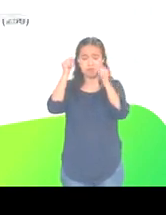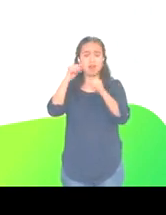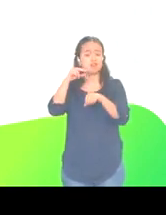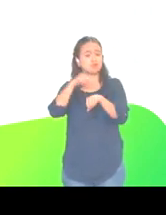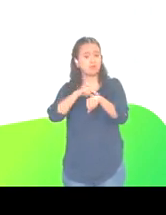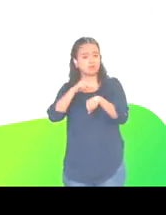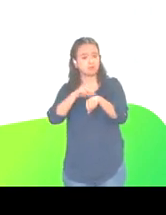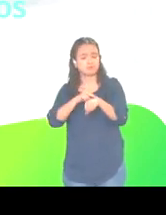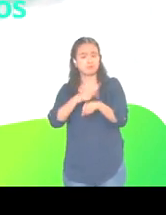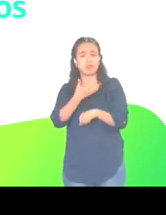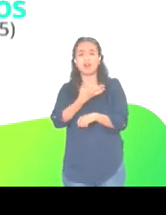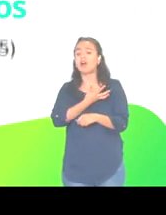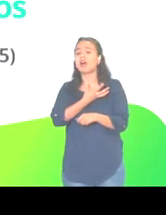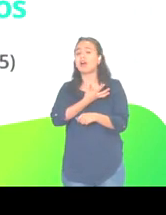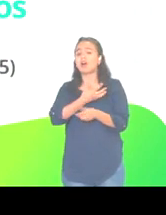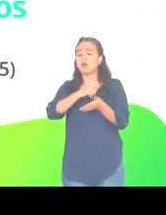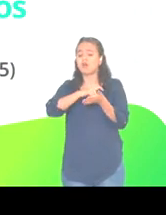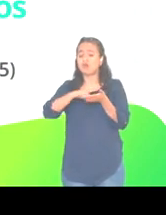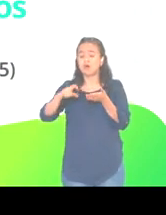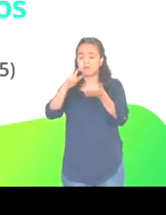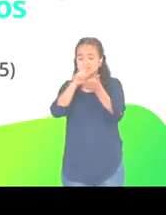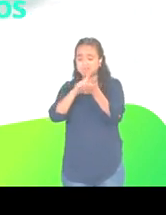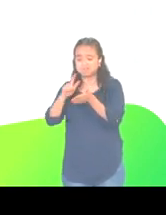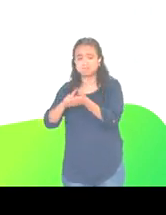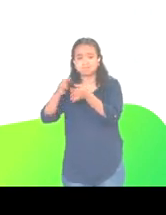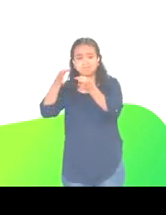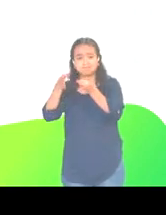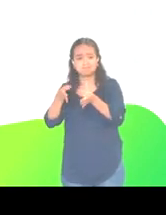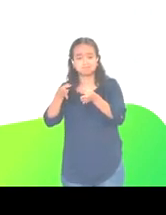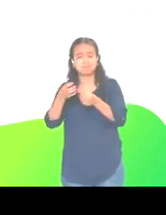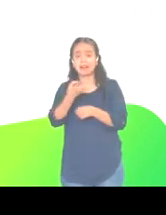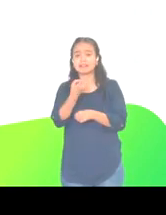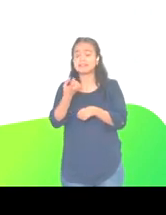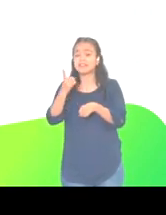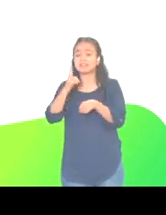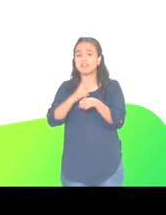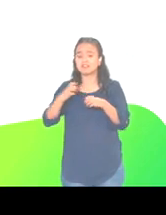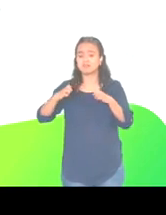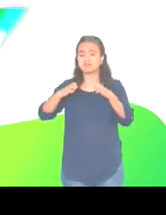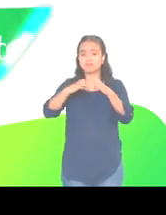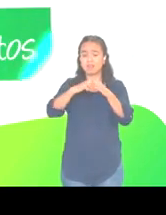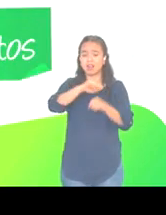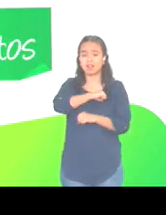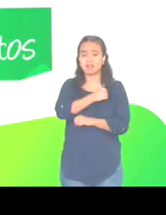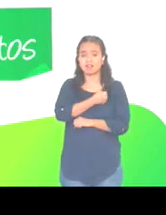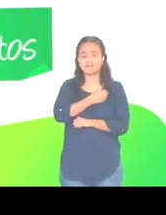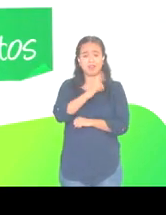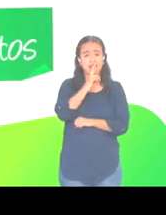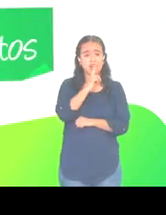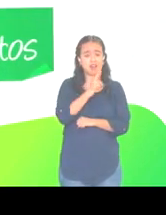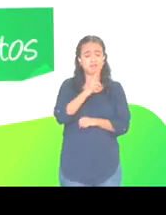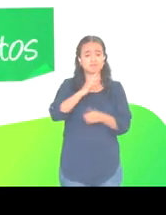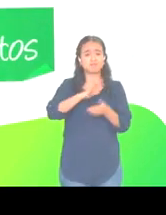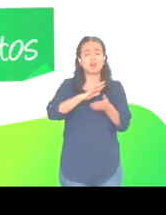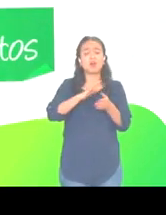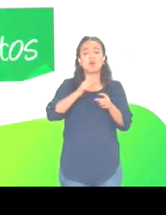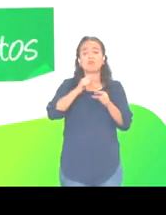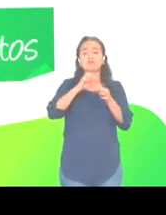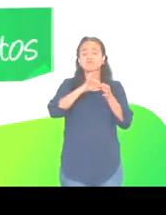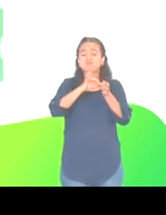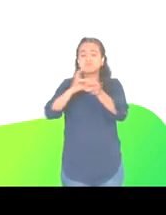médico. Adquirimos insumos de material de limpieza. A 100 días de la pandemia, los resultados en salud los